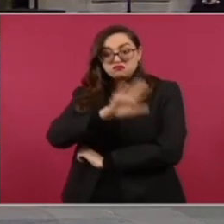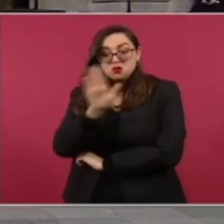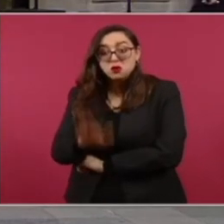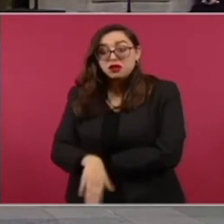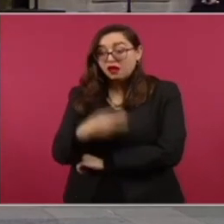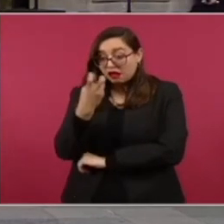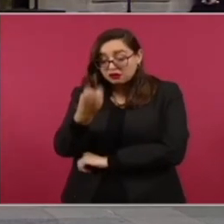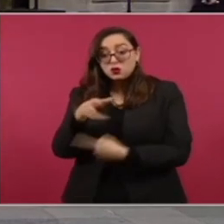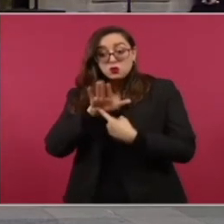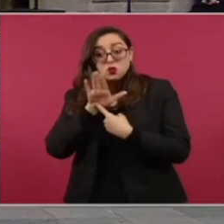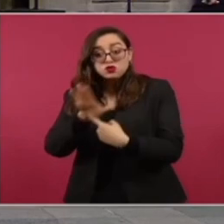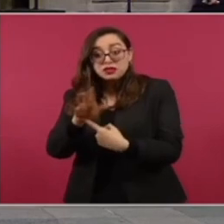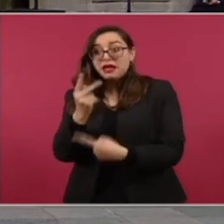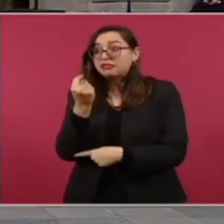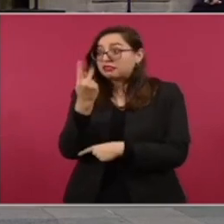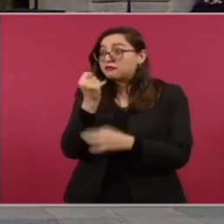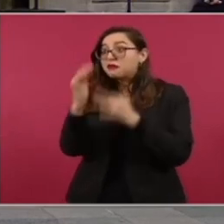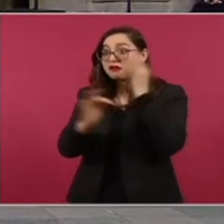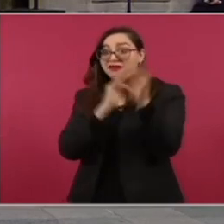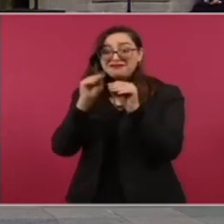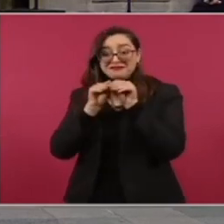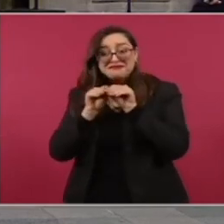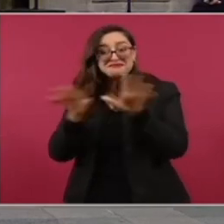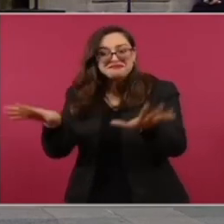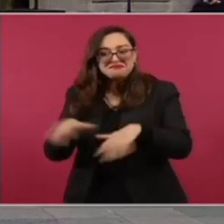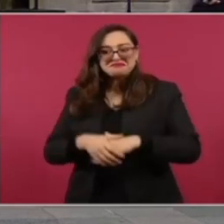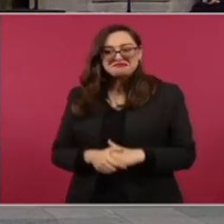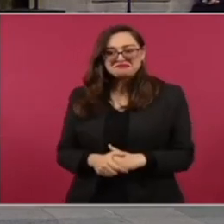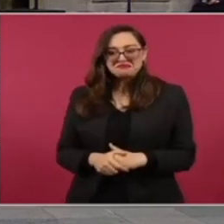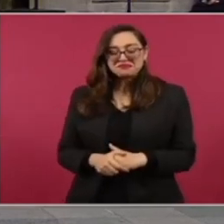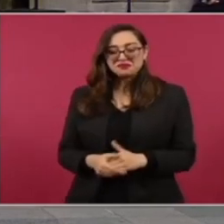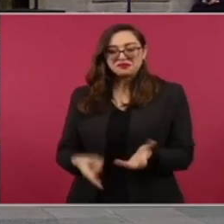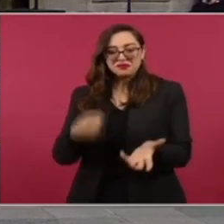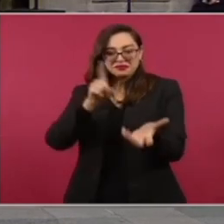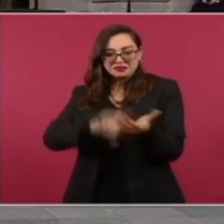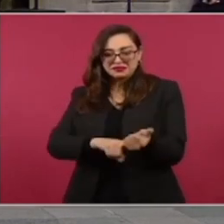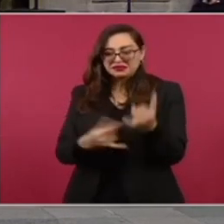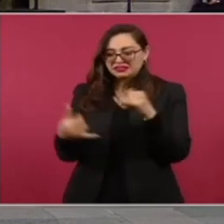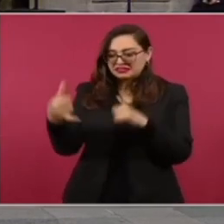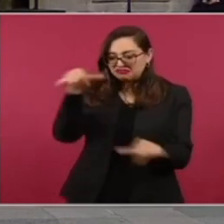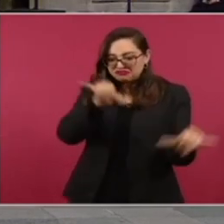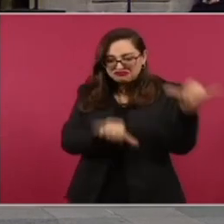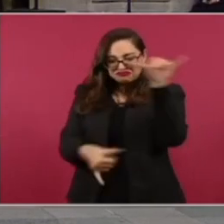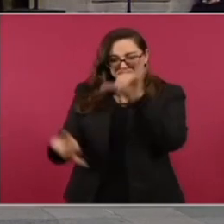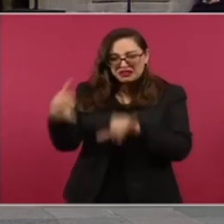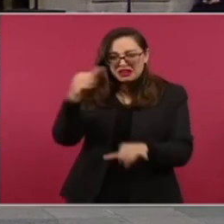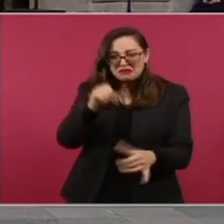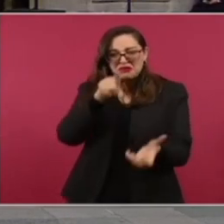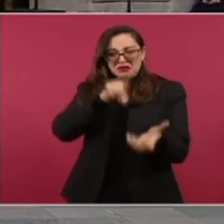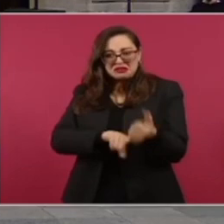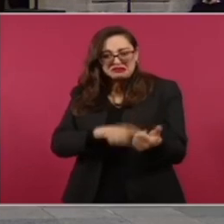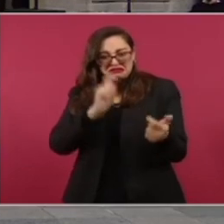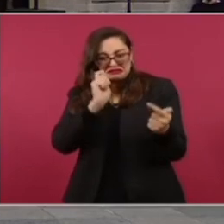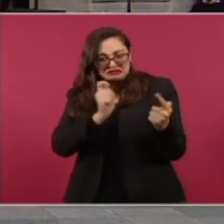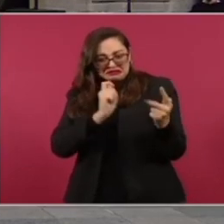esas dosis que tienen hasta ácido muriático.